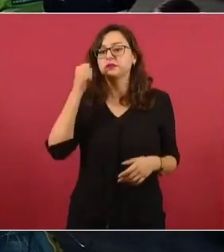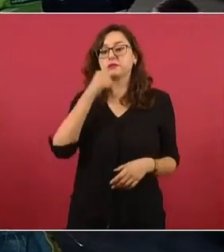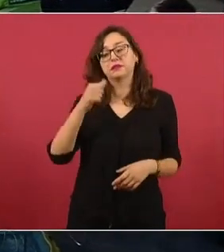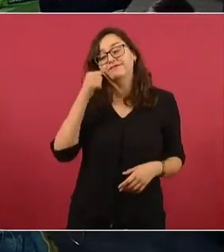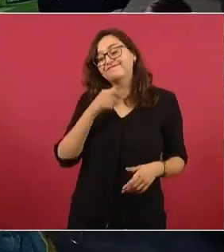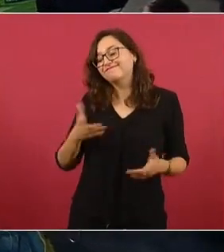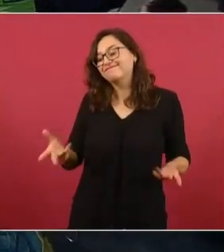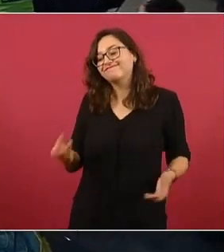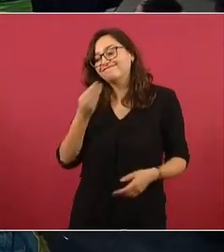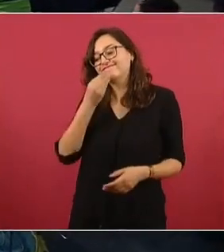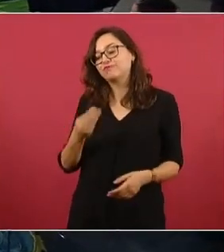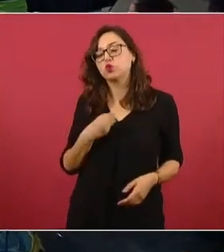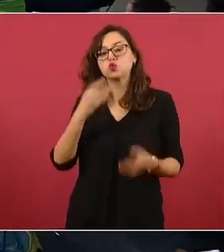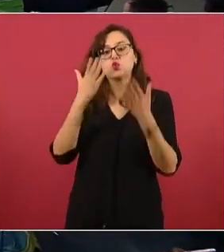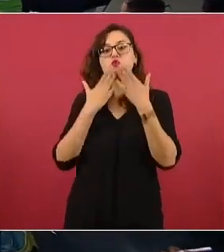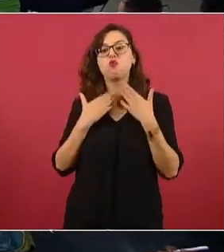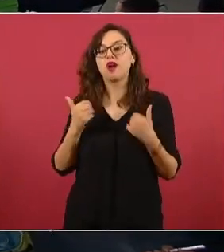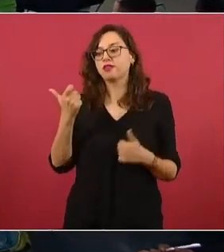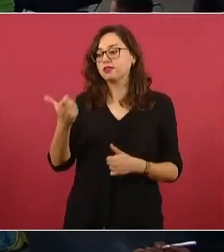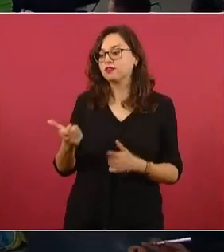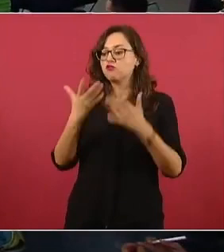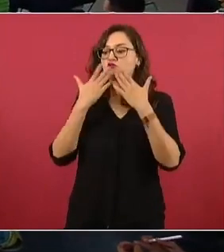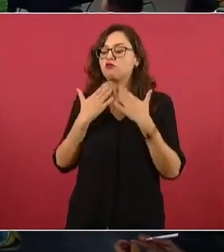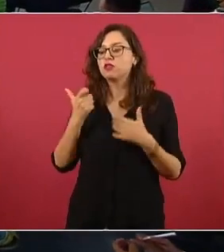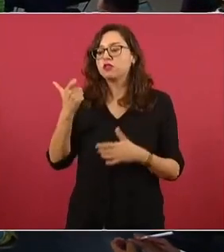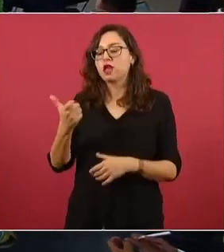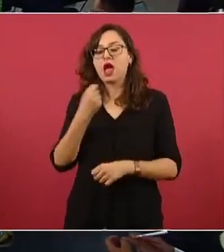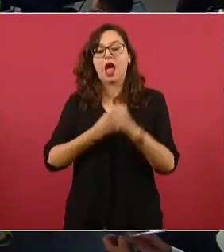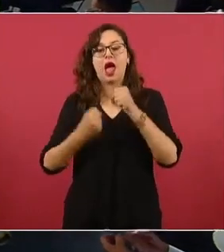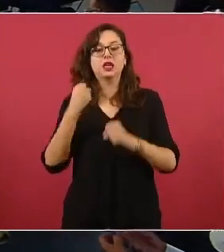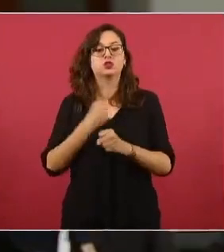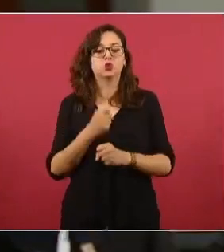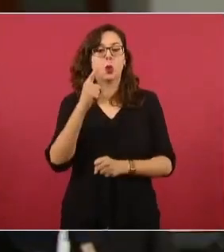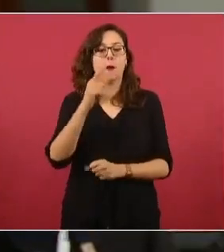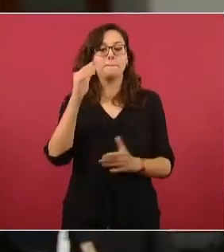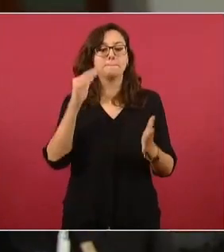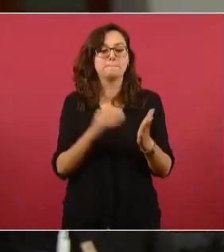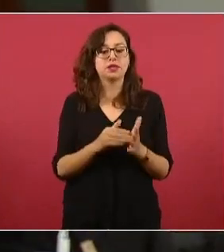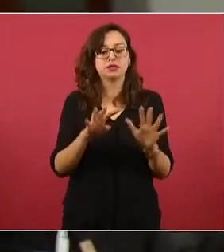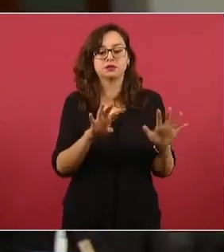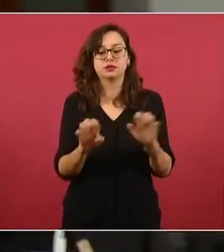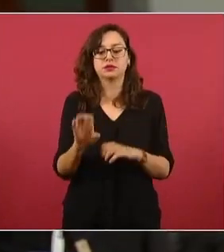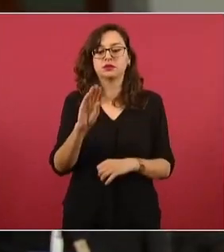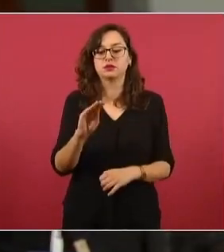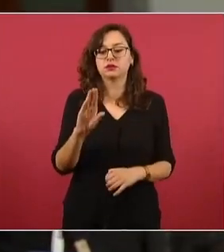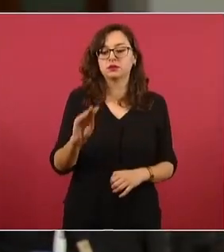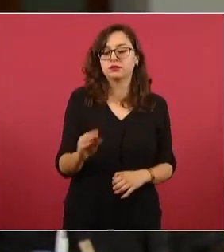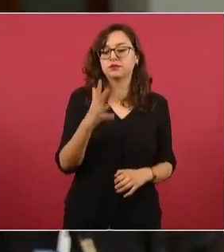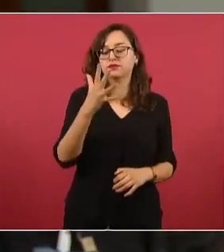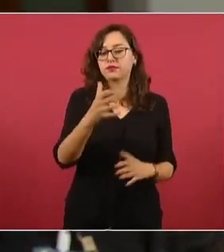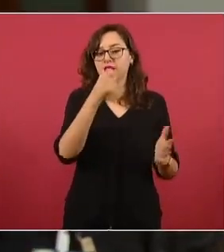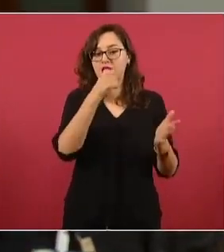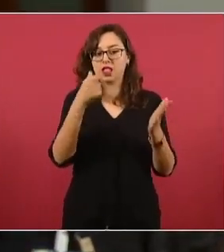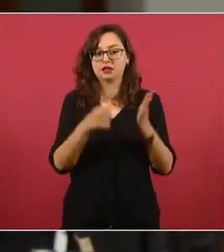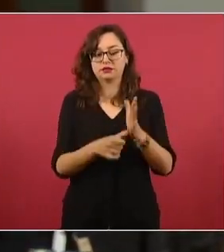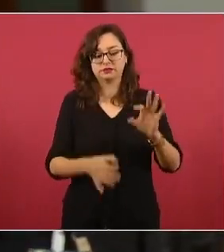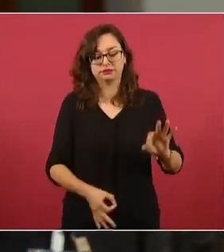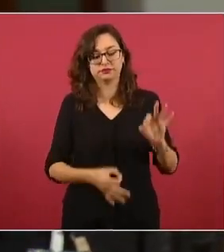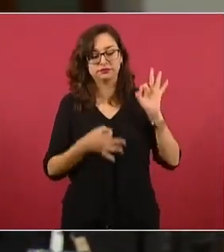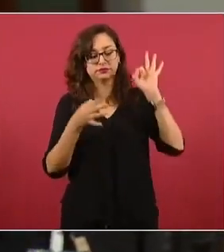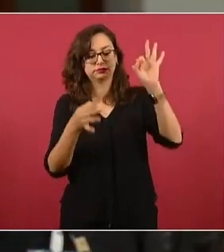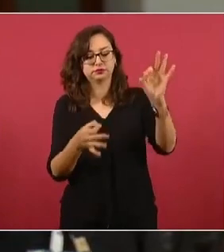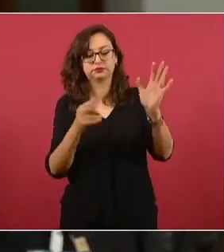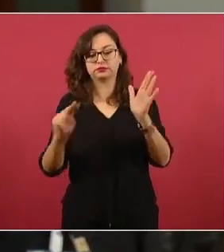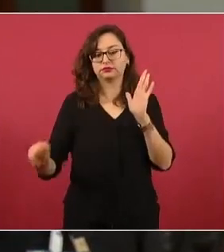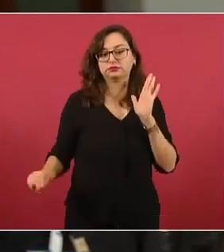Usted se comprometió en 1994 con una carta aquí de compromiso. Usted